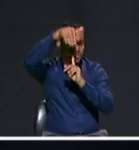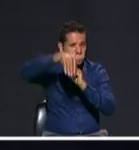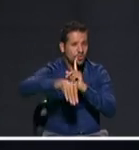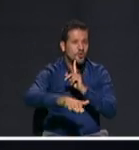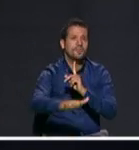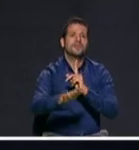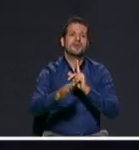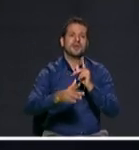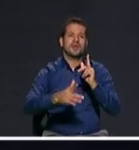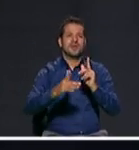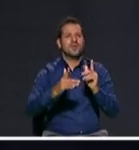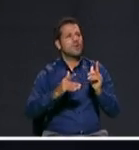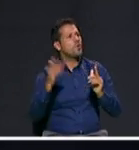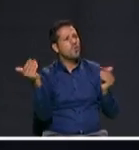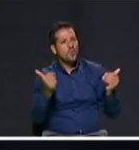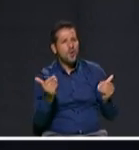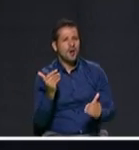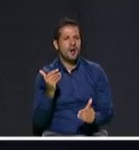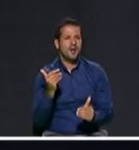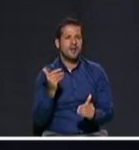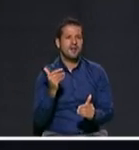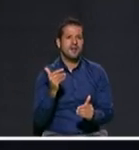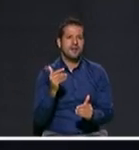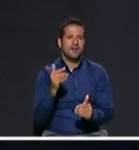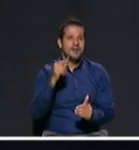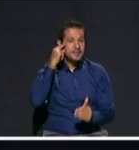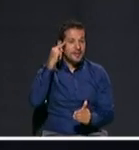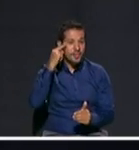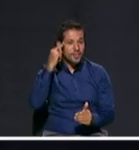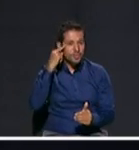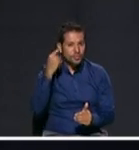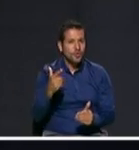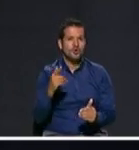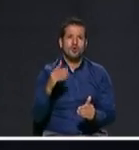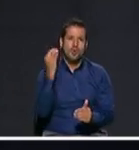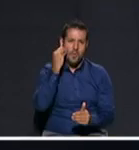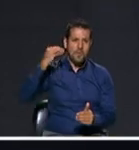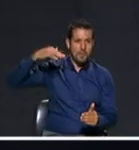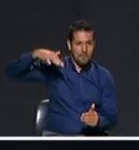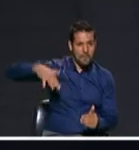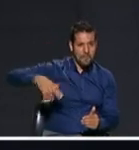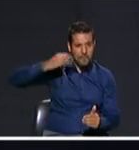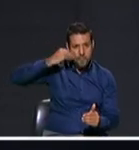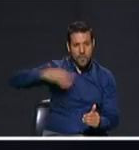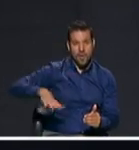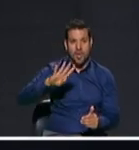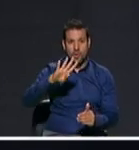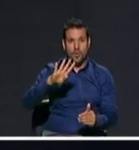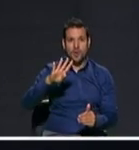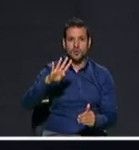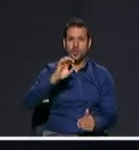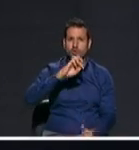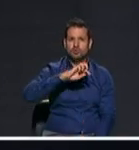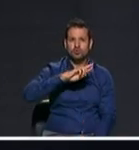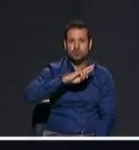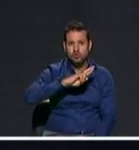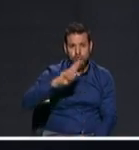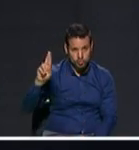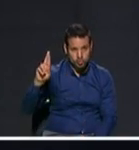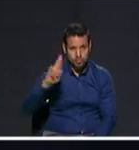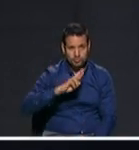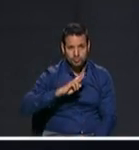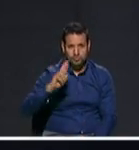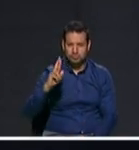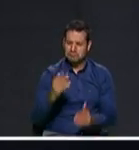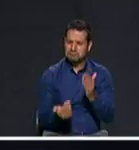ingresos a san cristóbal san antonio de prado y dos obras en el programa culpable que es la ampliación de la 4 sur y la ampliación de